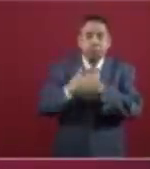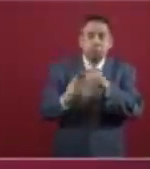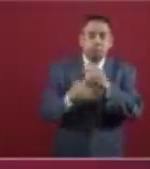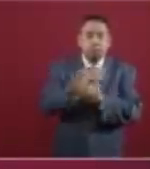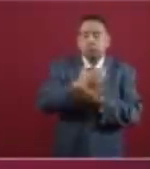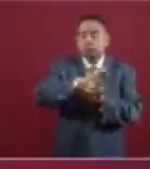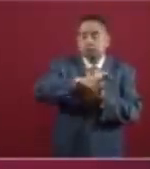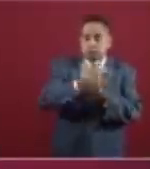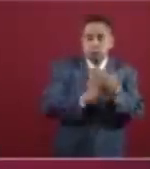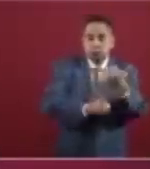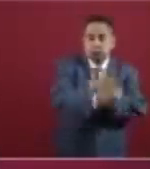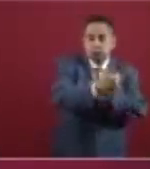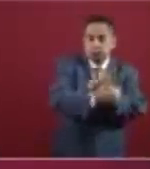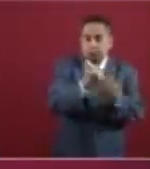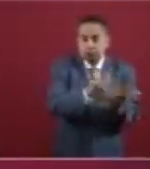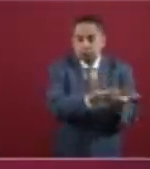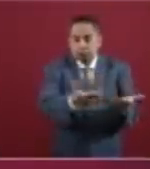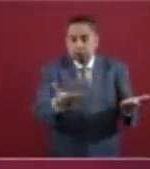licitaciones. Imagínense